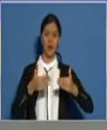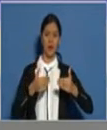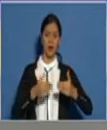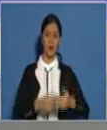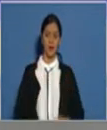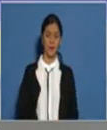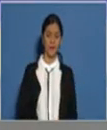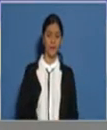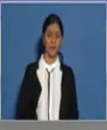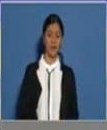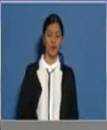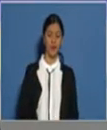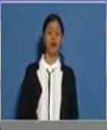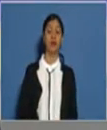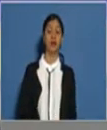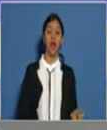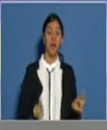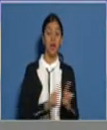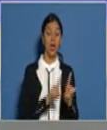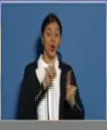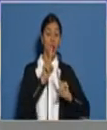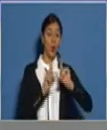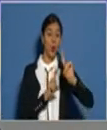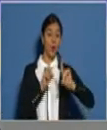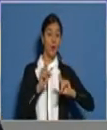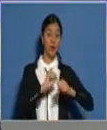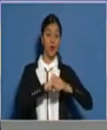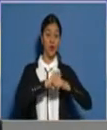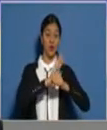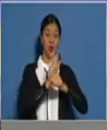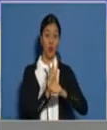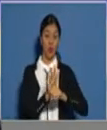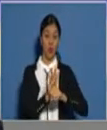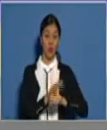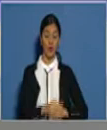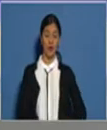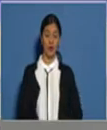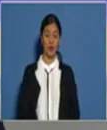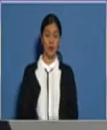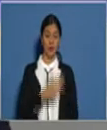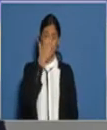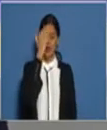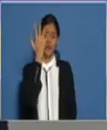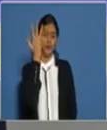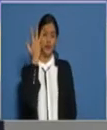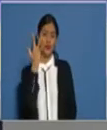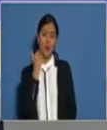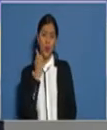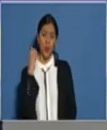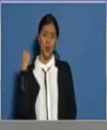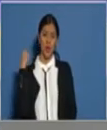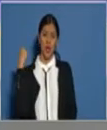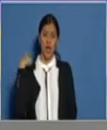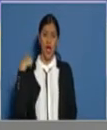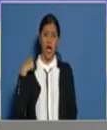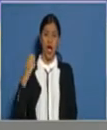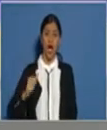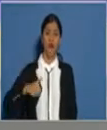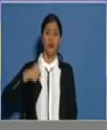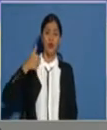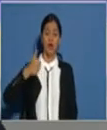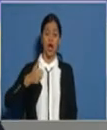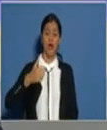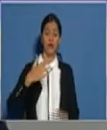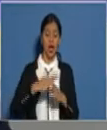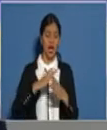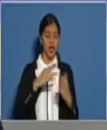y, por supuesto, con las preguntas relacionadas al COVID-19, porque todos los días las autoridades están desarrollando conferencias de prensa, las